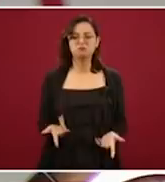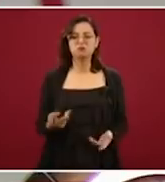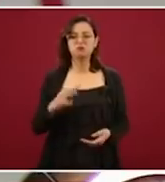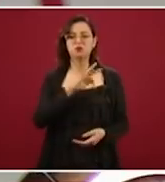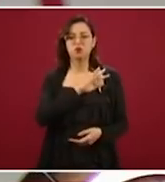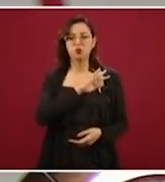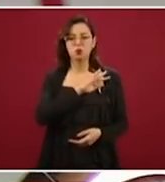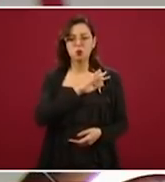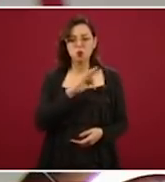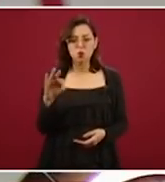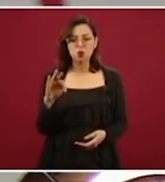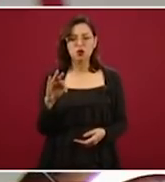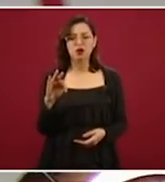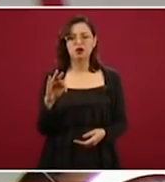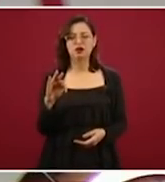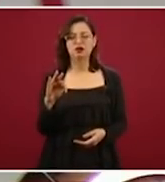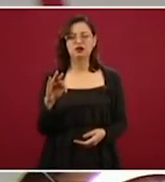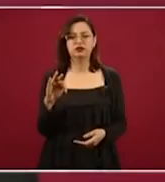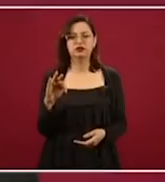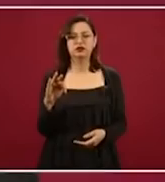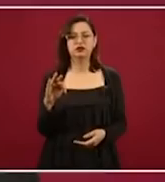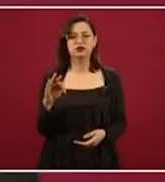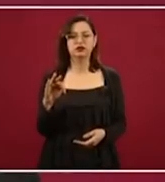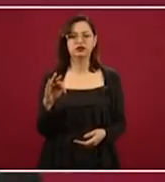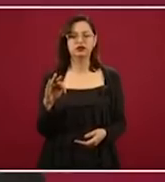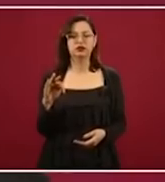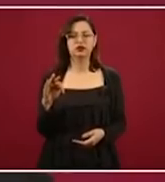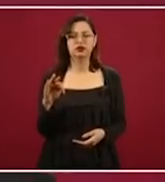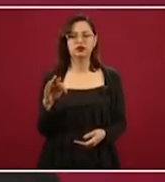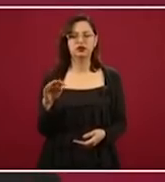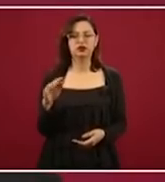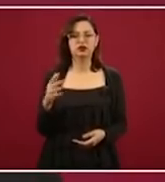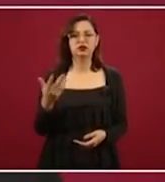posibilidad de